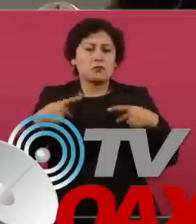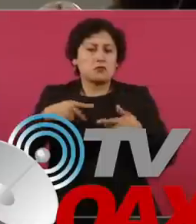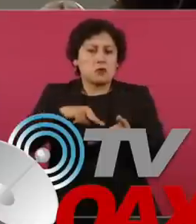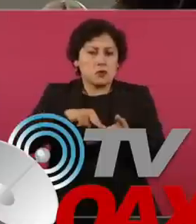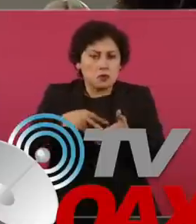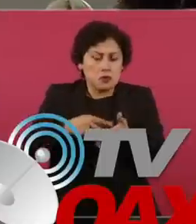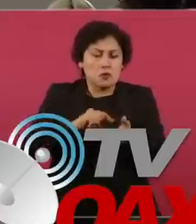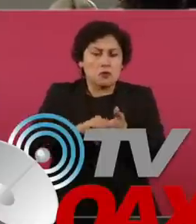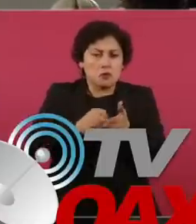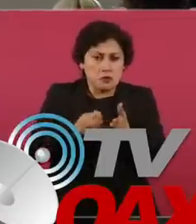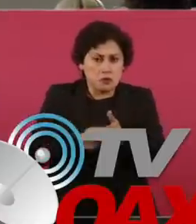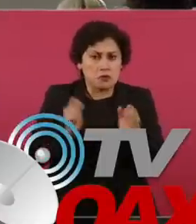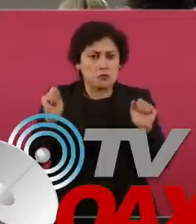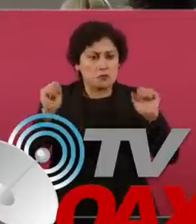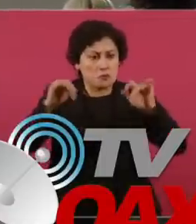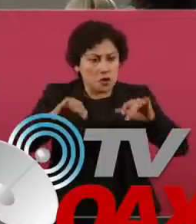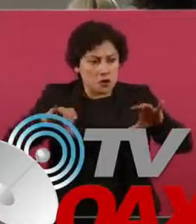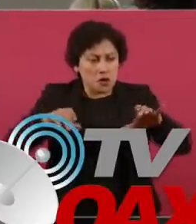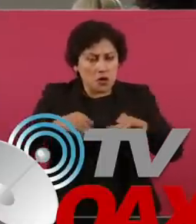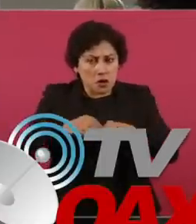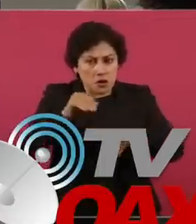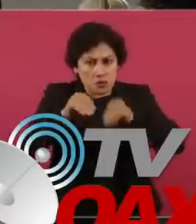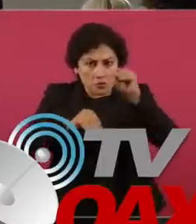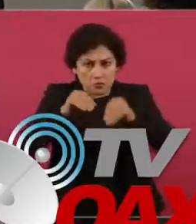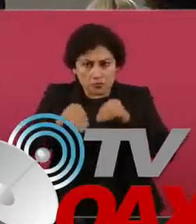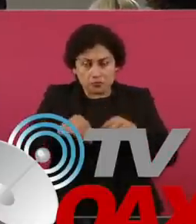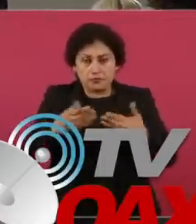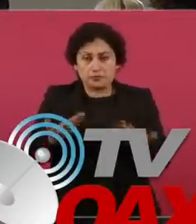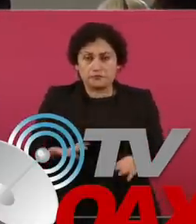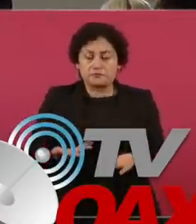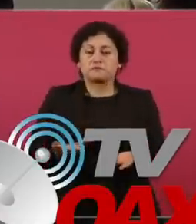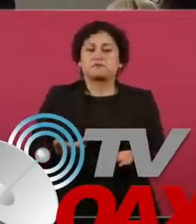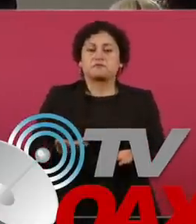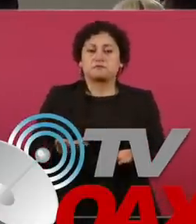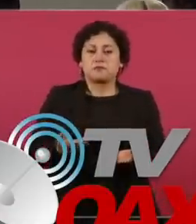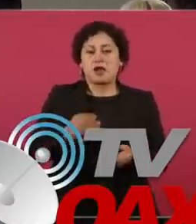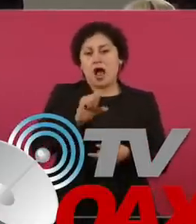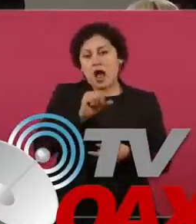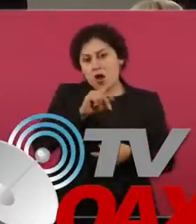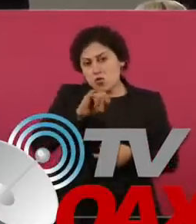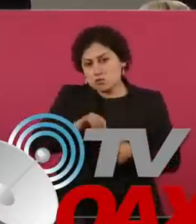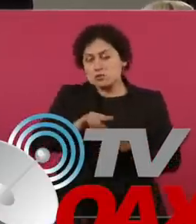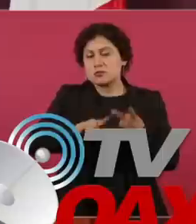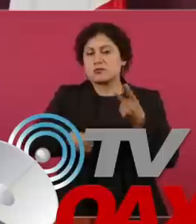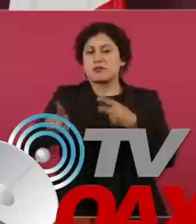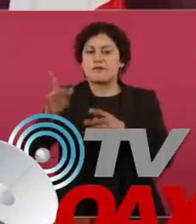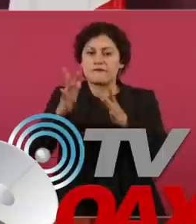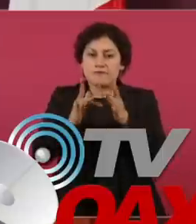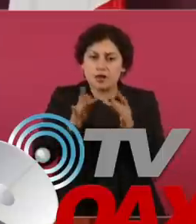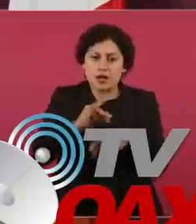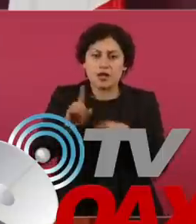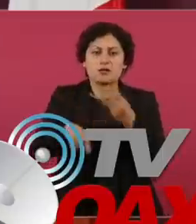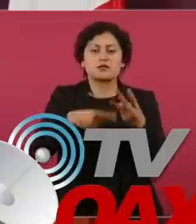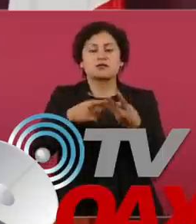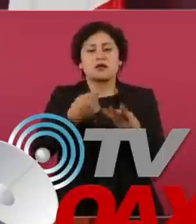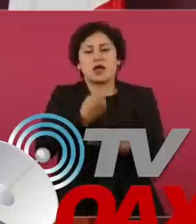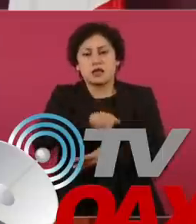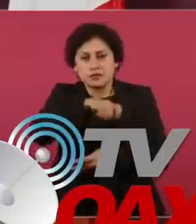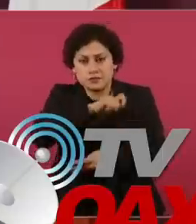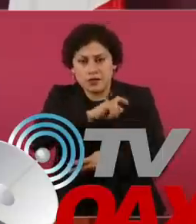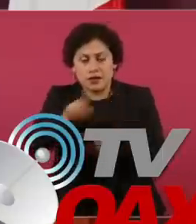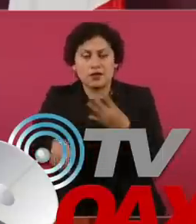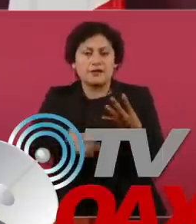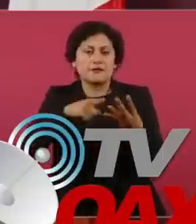técnicos de Francia, de España, de